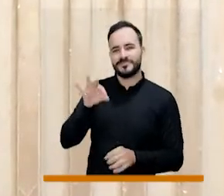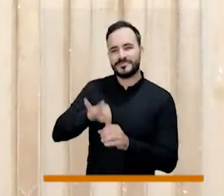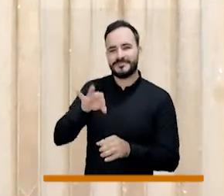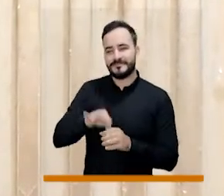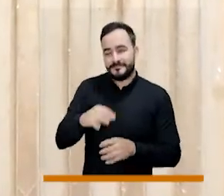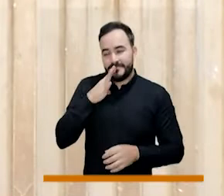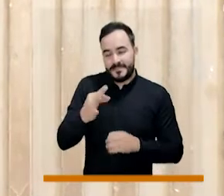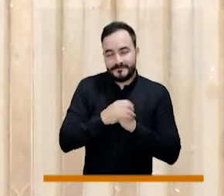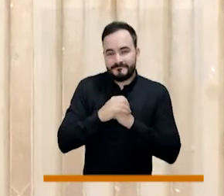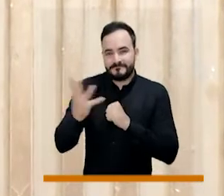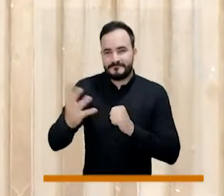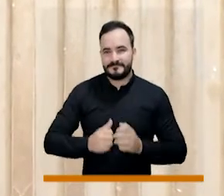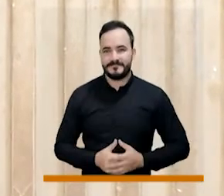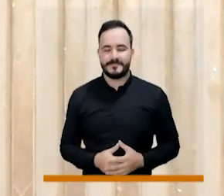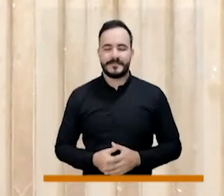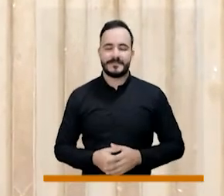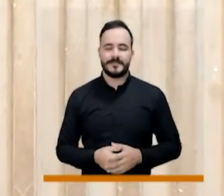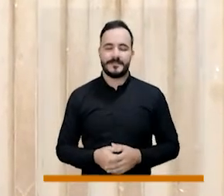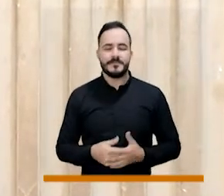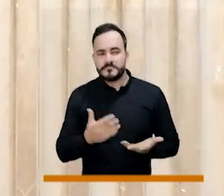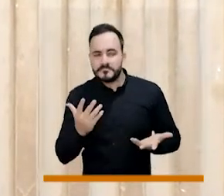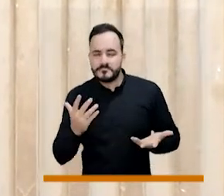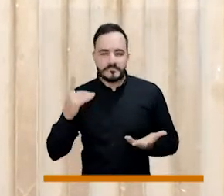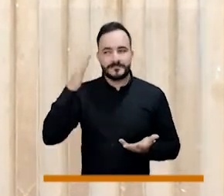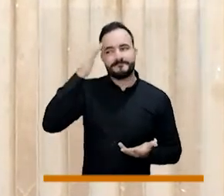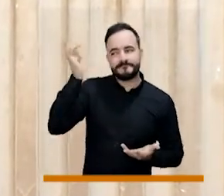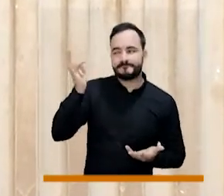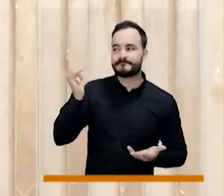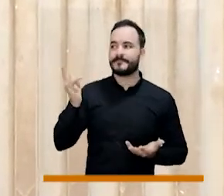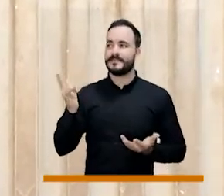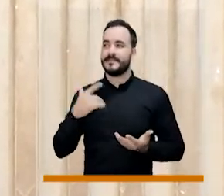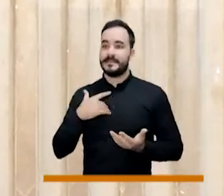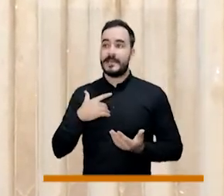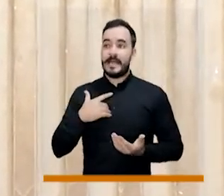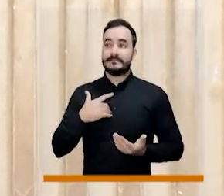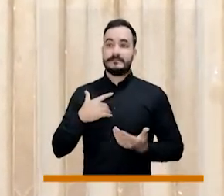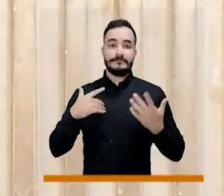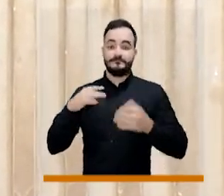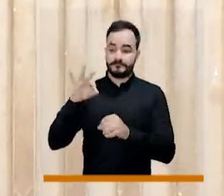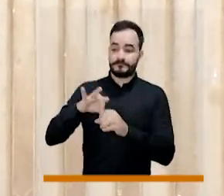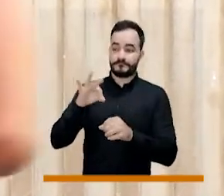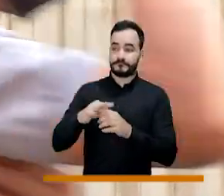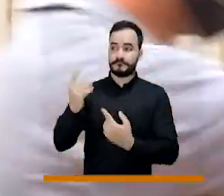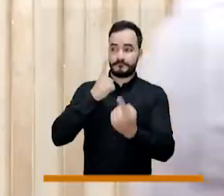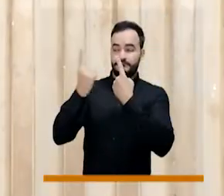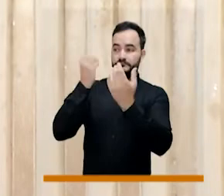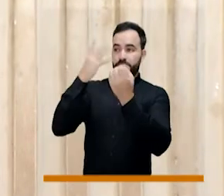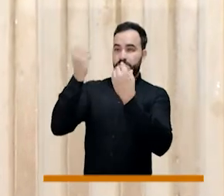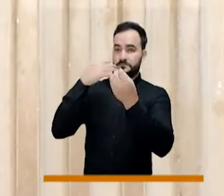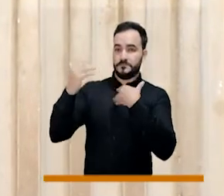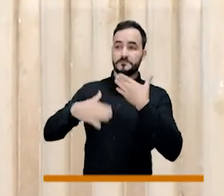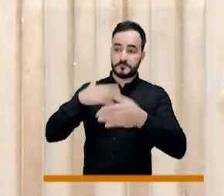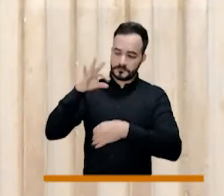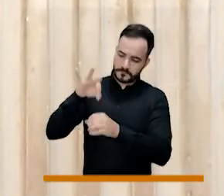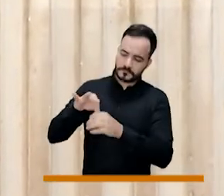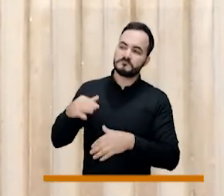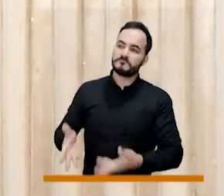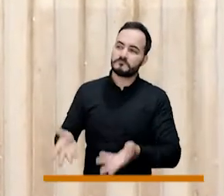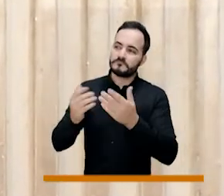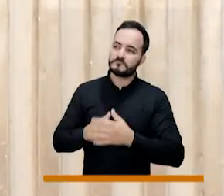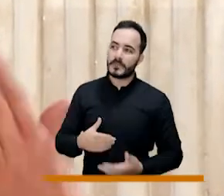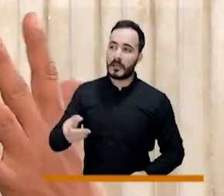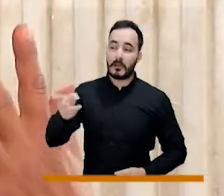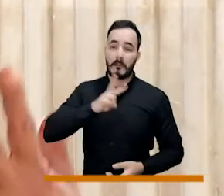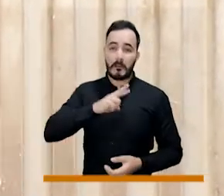Porque no me gusta votar, sinceramente. Porque cuando quieren el voto, ay sí, muchas cosas, y cuando